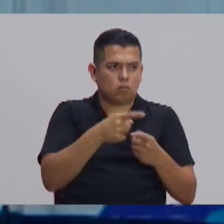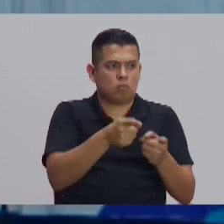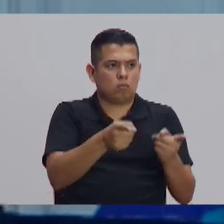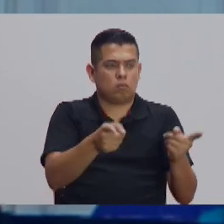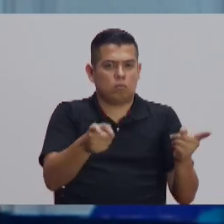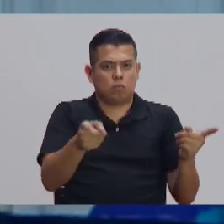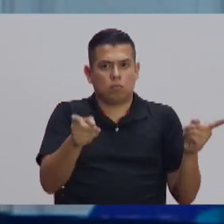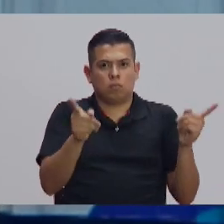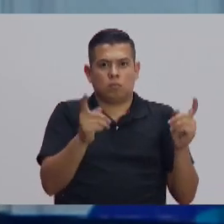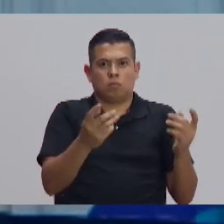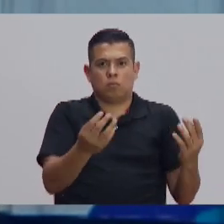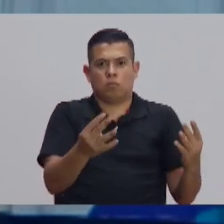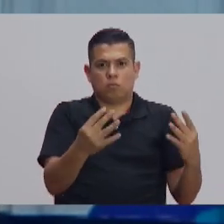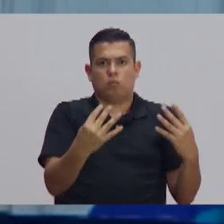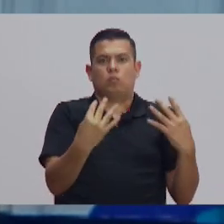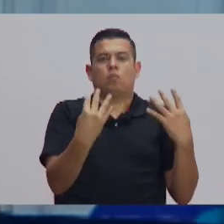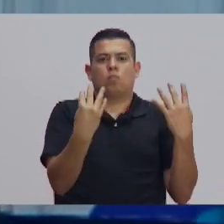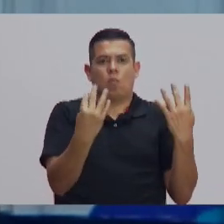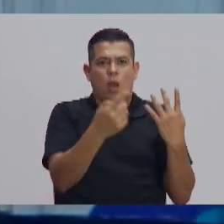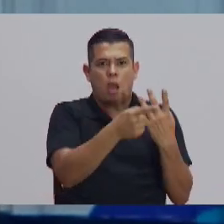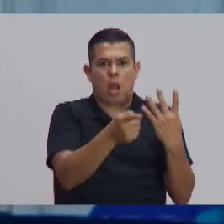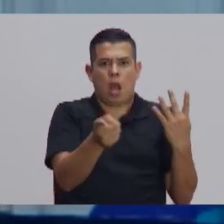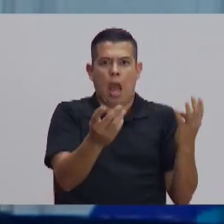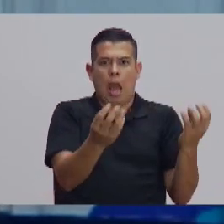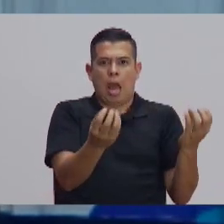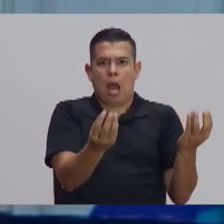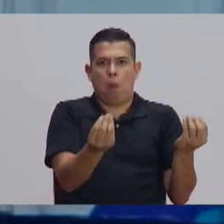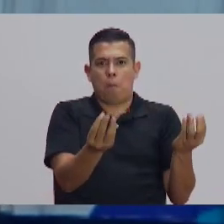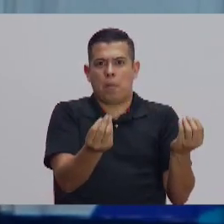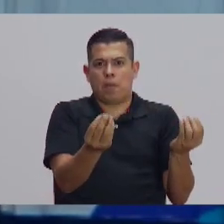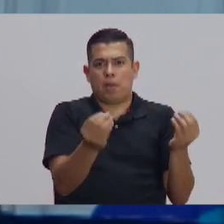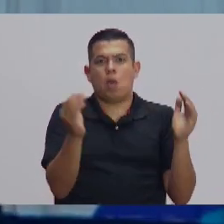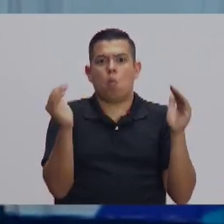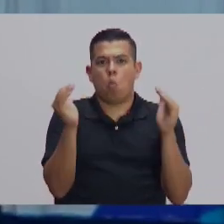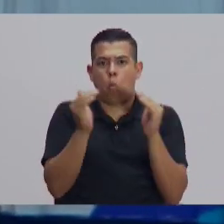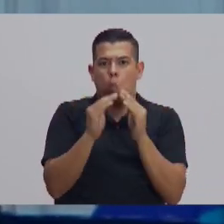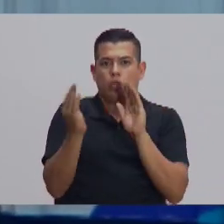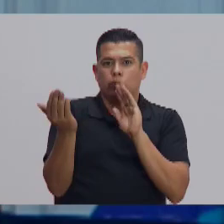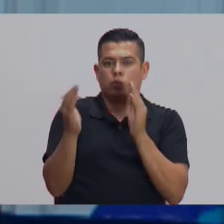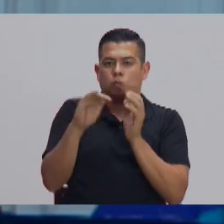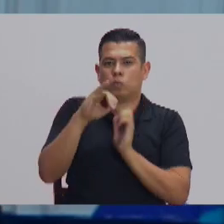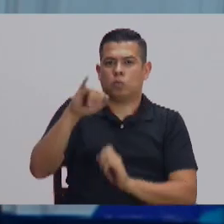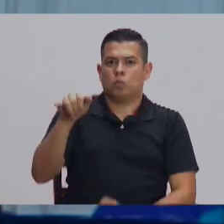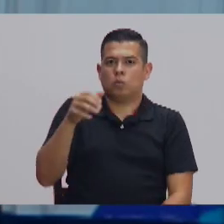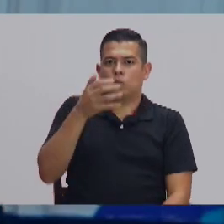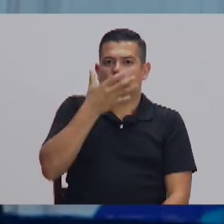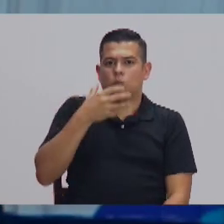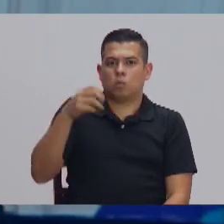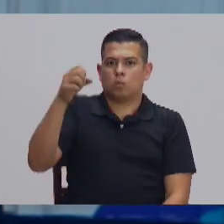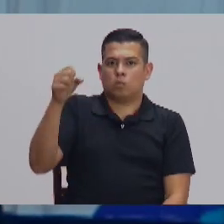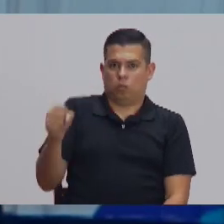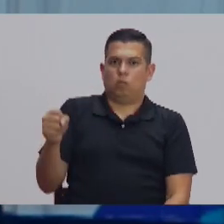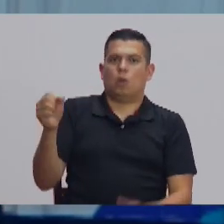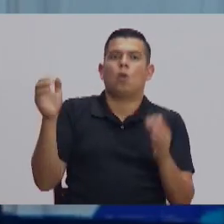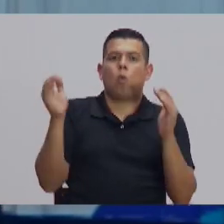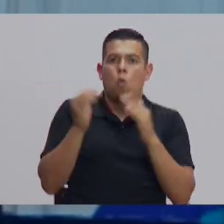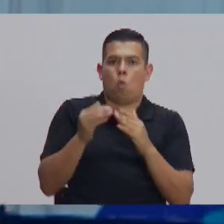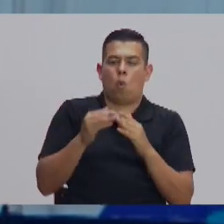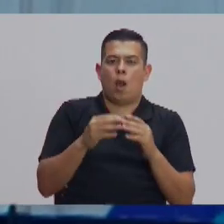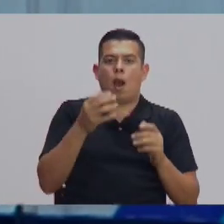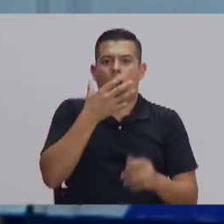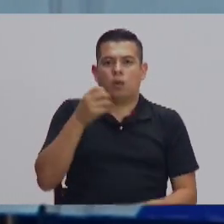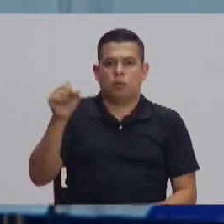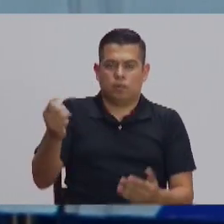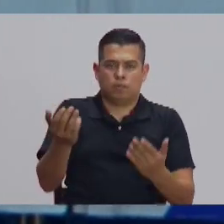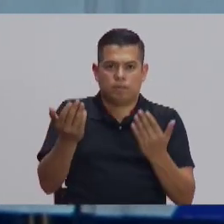todo israel y le temieron como habían temido a moisés todos los días de su vida como